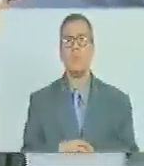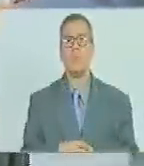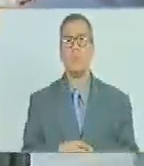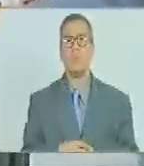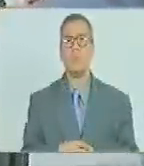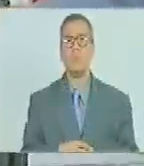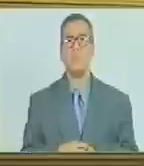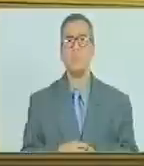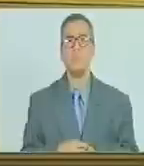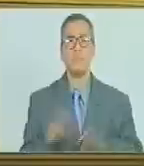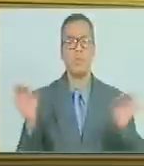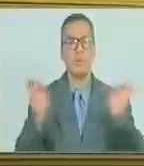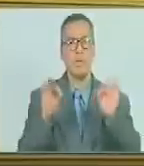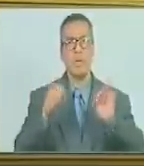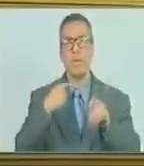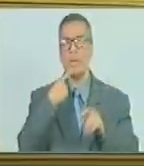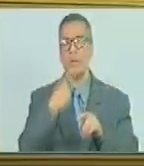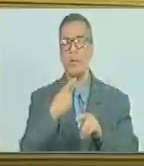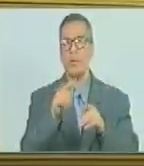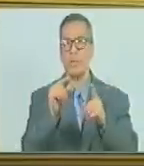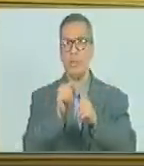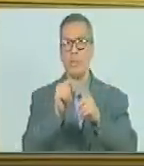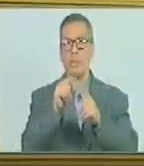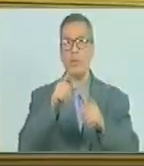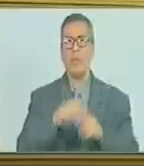No está nadie más anotado en derecho de palabra.